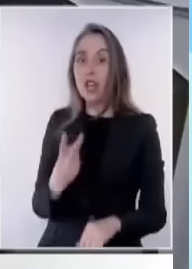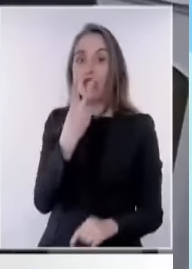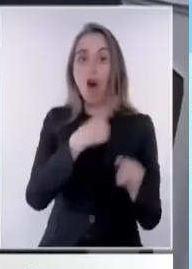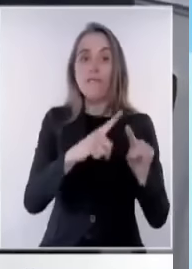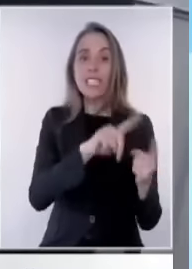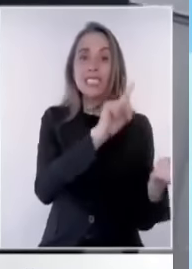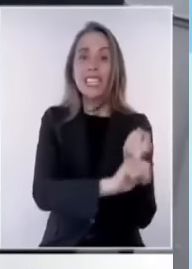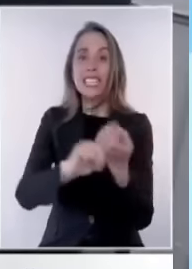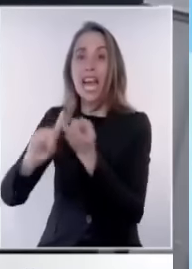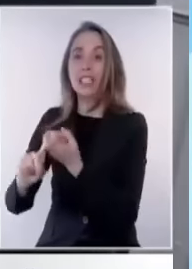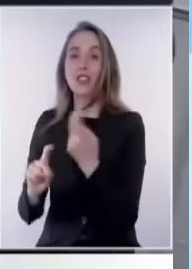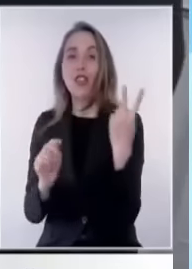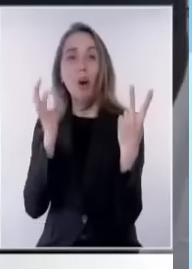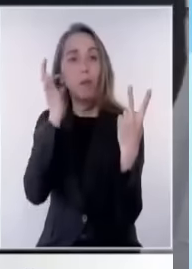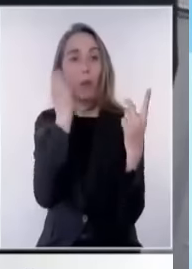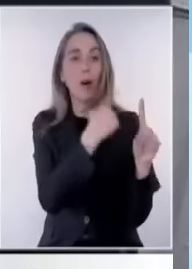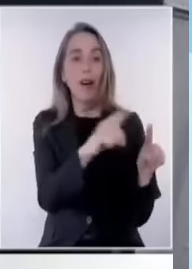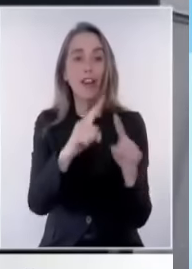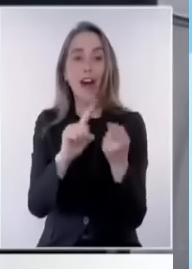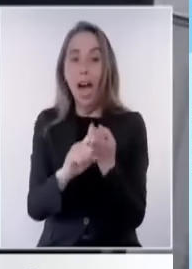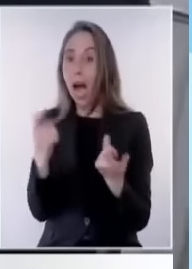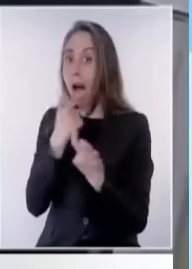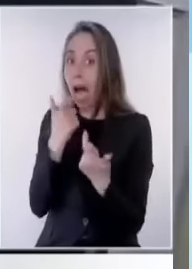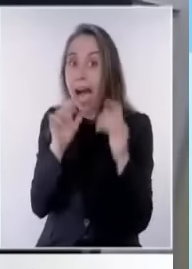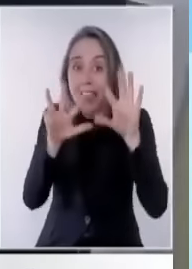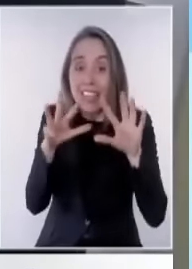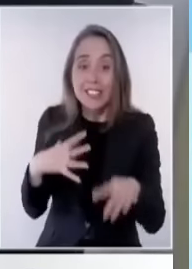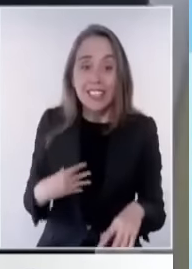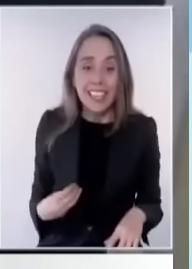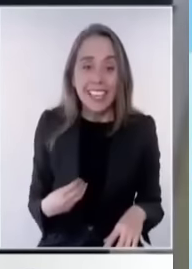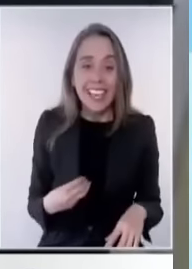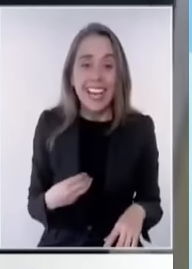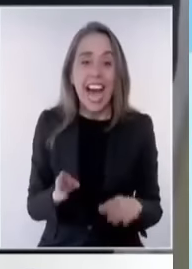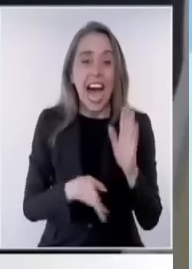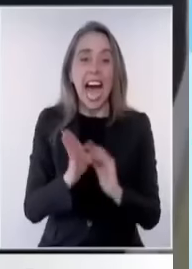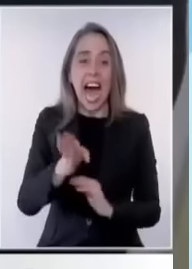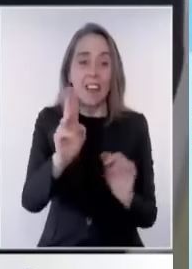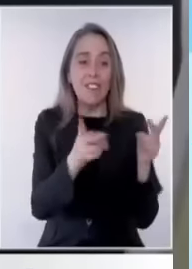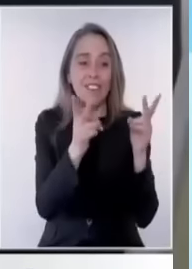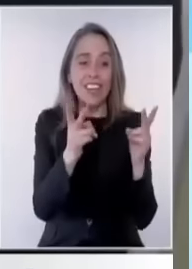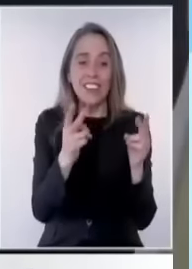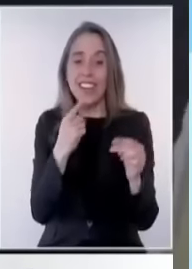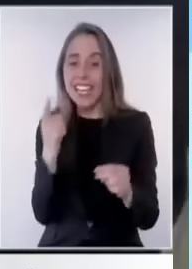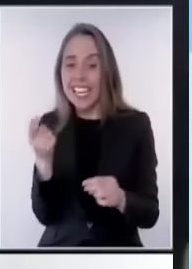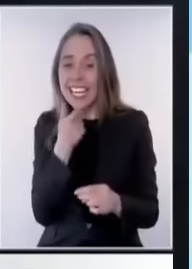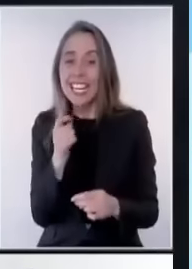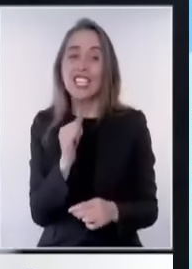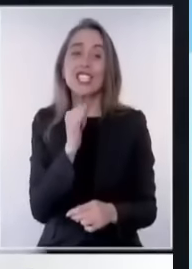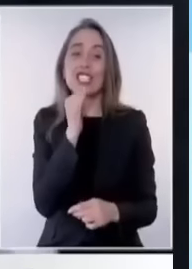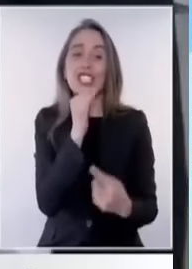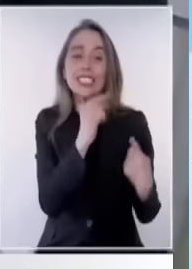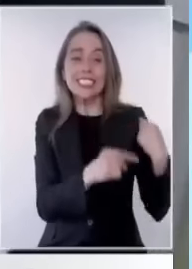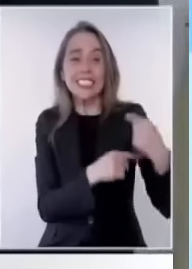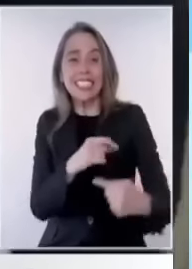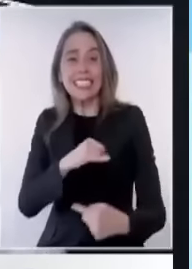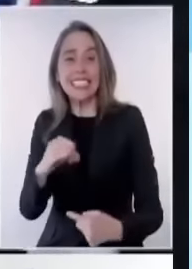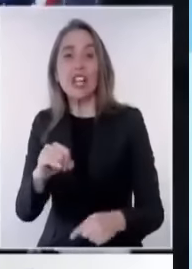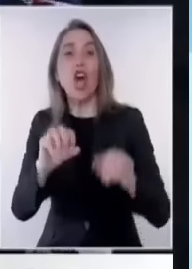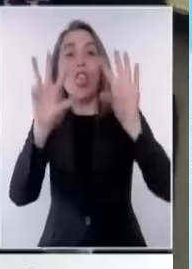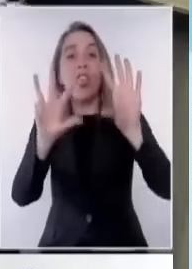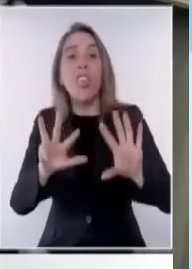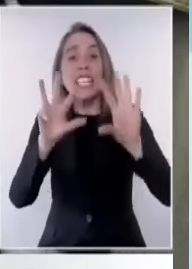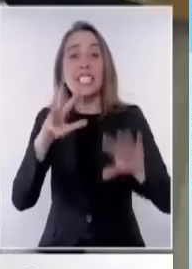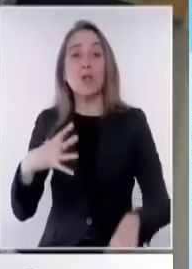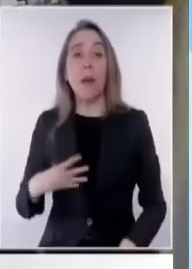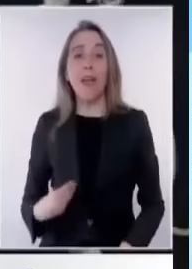Con 19 hijos tuvo, che. Bueno, dejó. Un legado, un claro legado dejó para Chile. 19